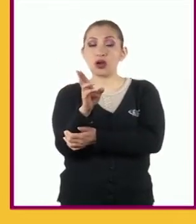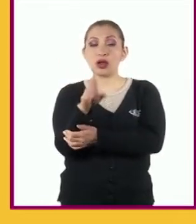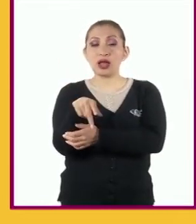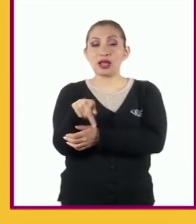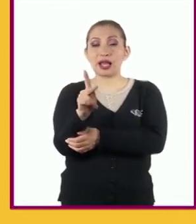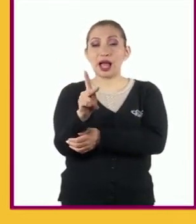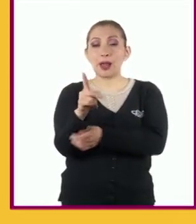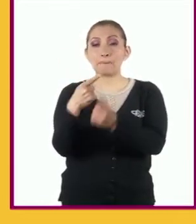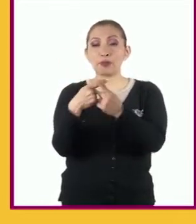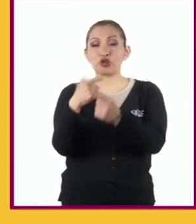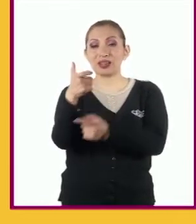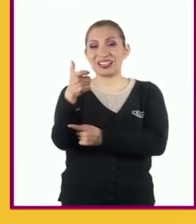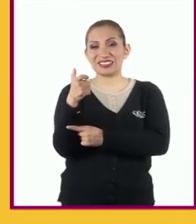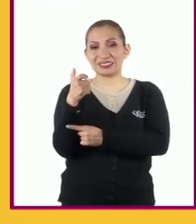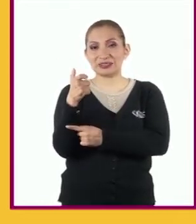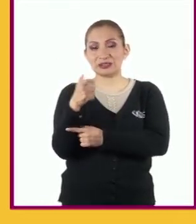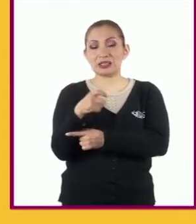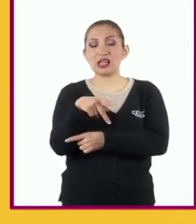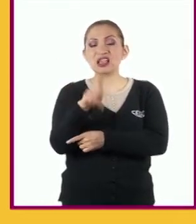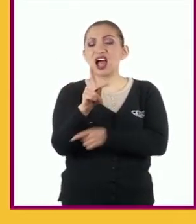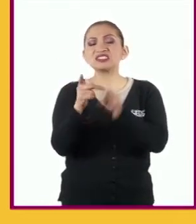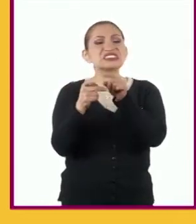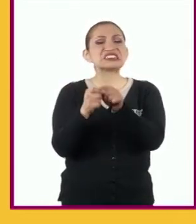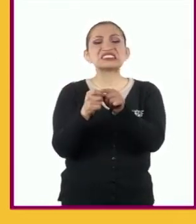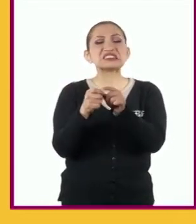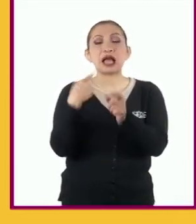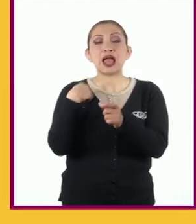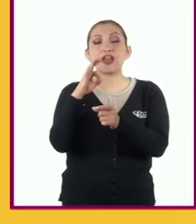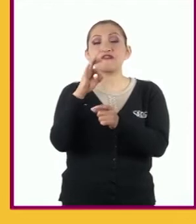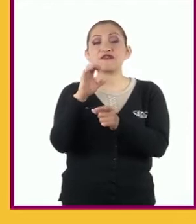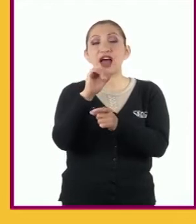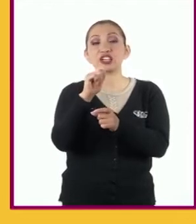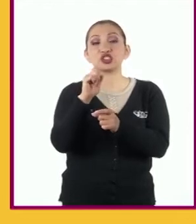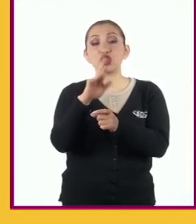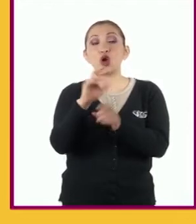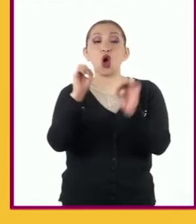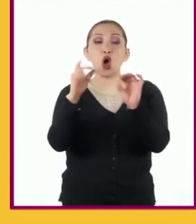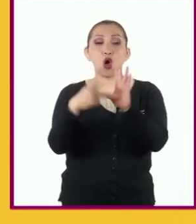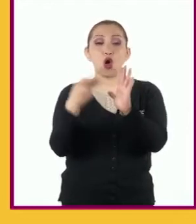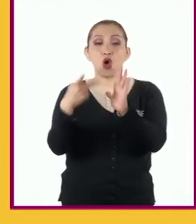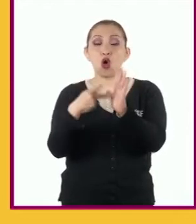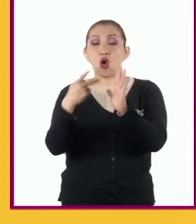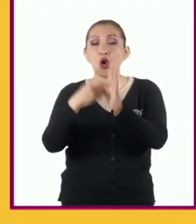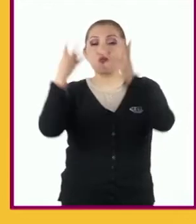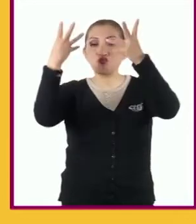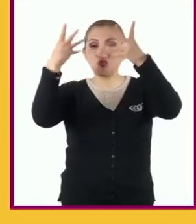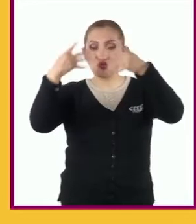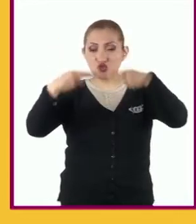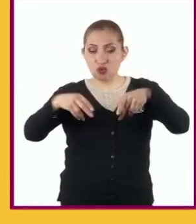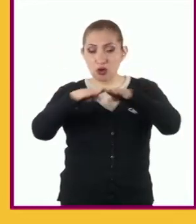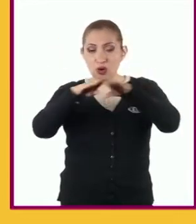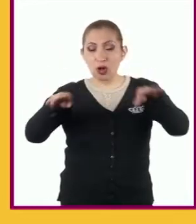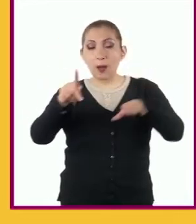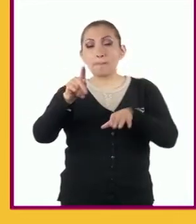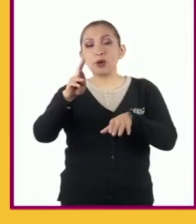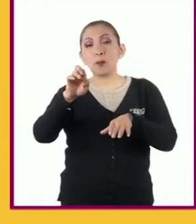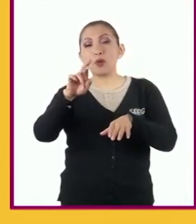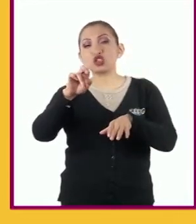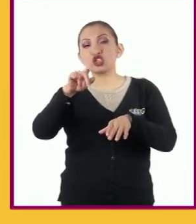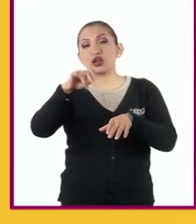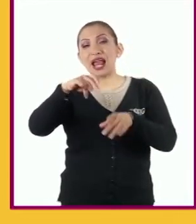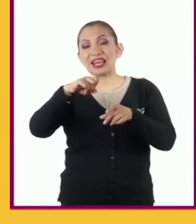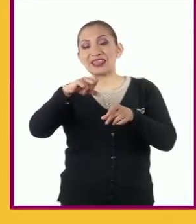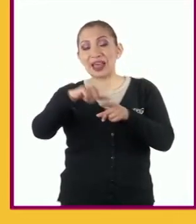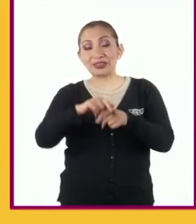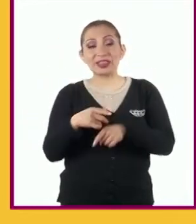K por X. K representa el factor o constante de proporcionalidad y K es